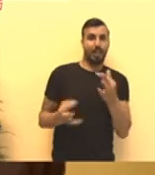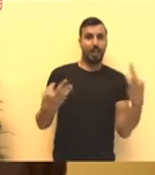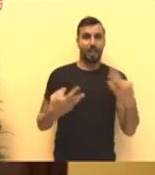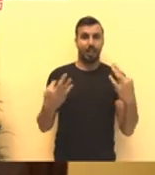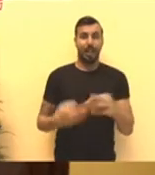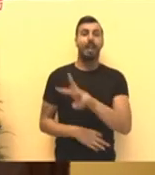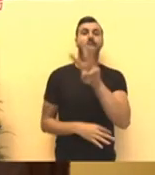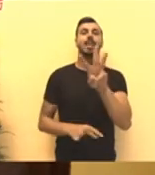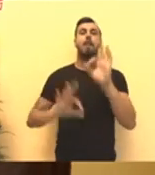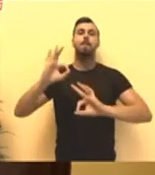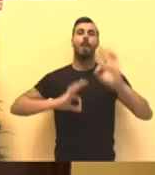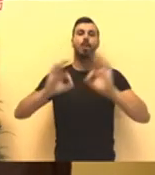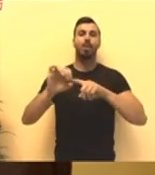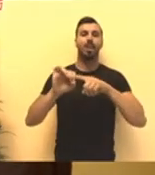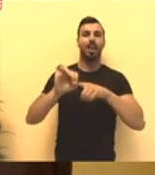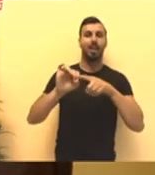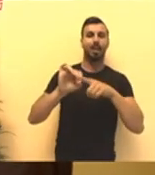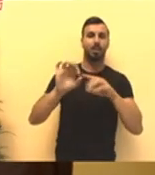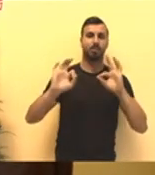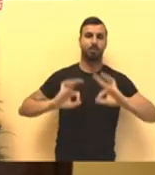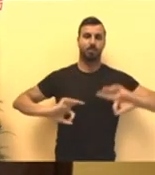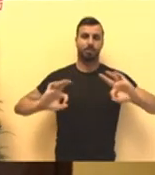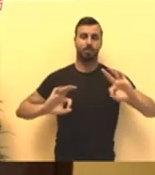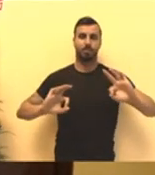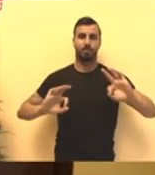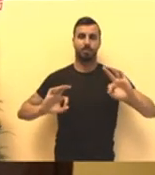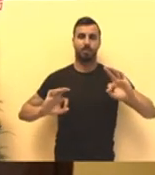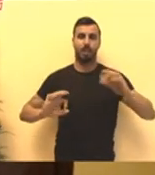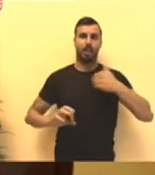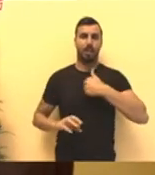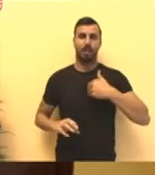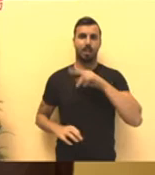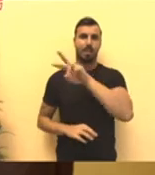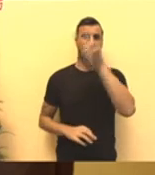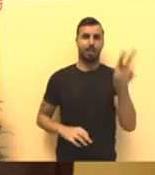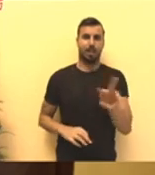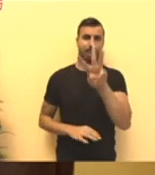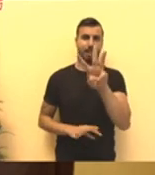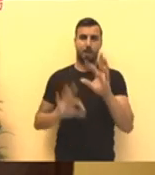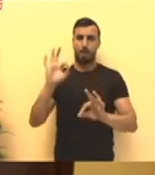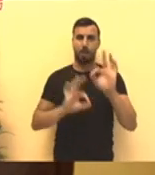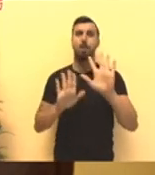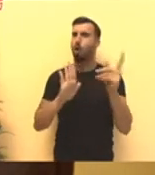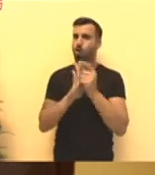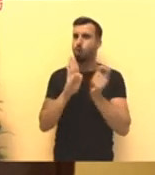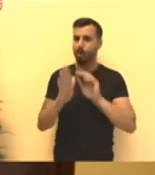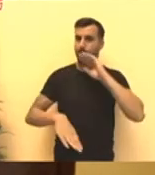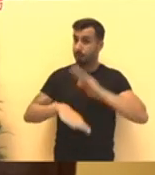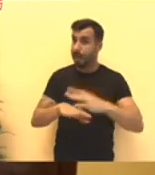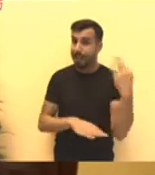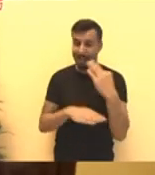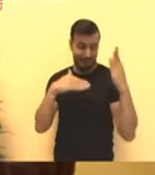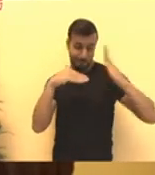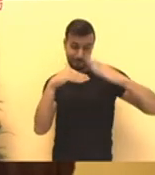en todas las carreras está reservado para personas con diversidad funcional. Pero tienes que alcanzar la nota que te piden, si no, no hay